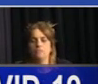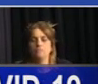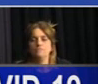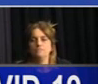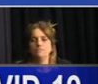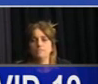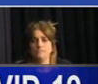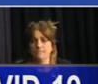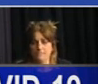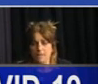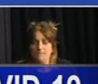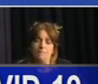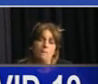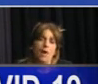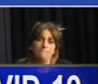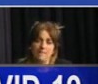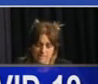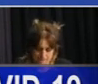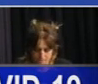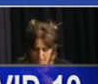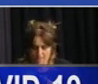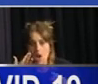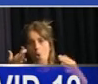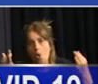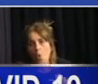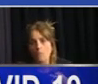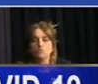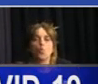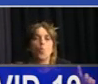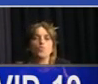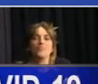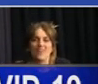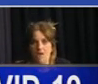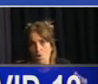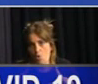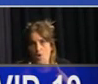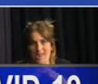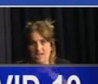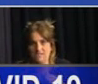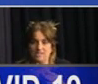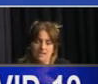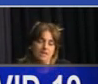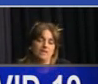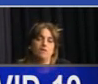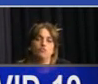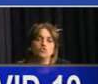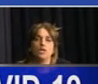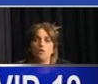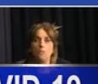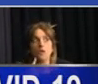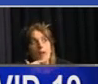al mismo tiempo se va a exigir el cumplimiento del teletrabajo la administración pública y la